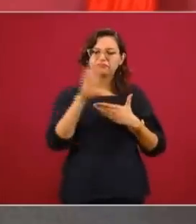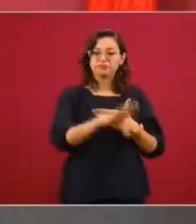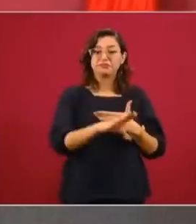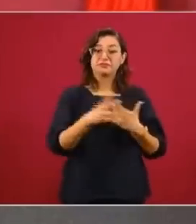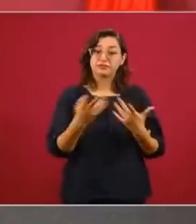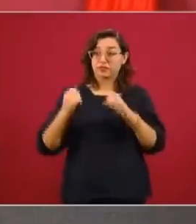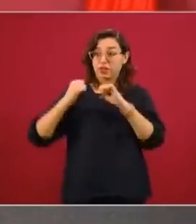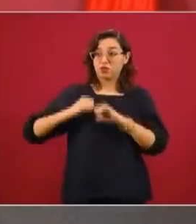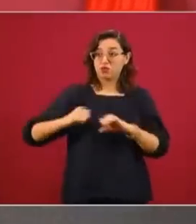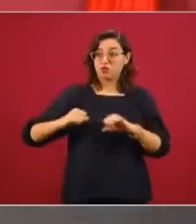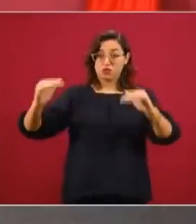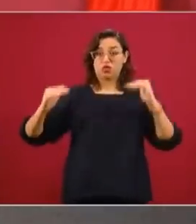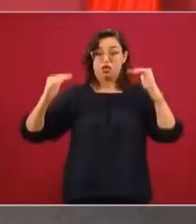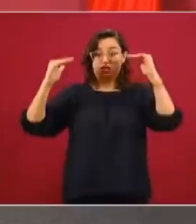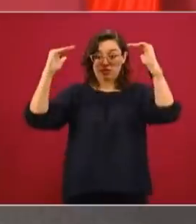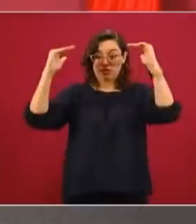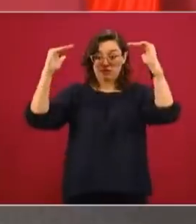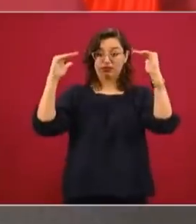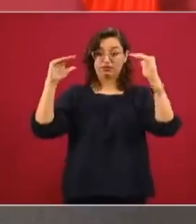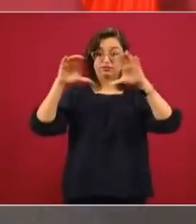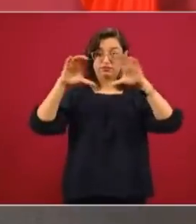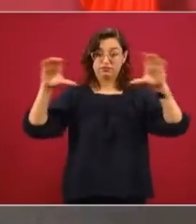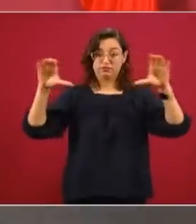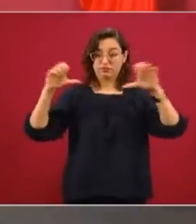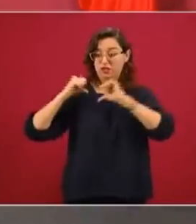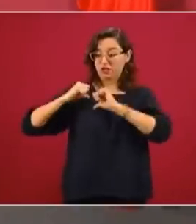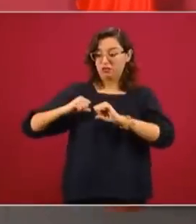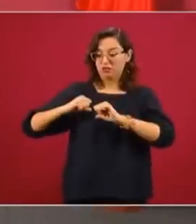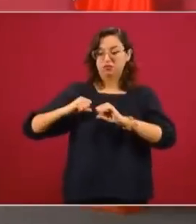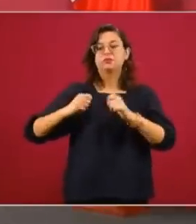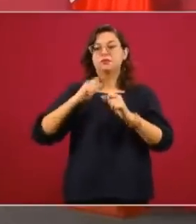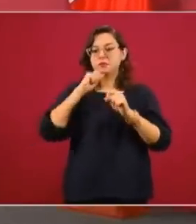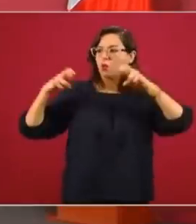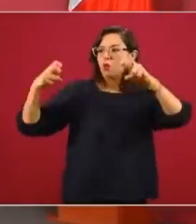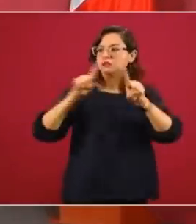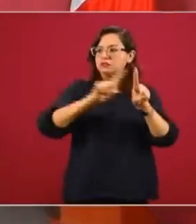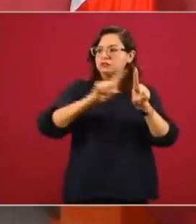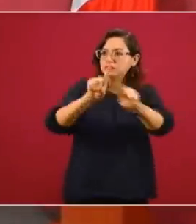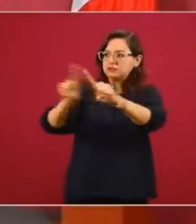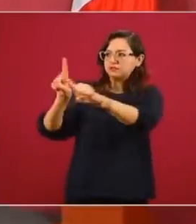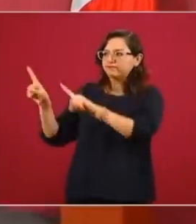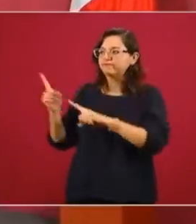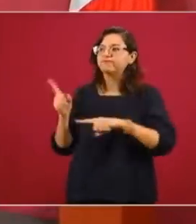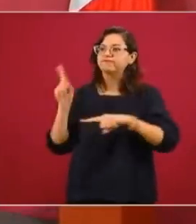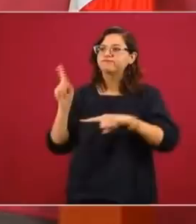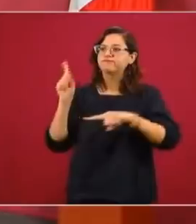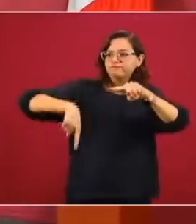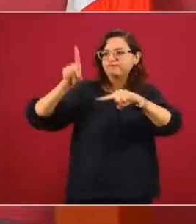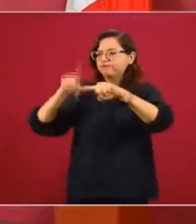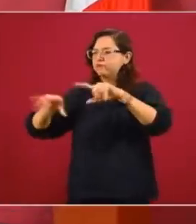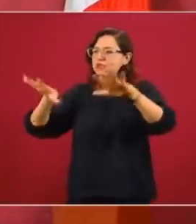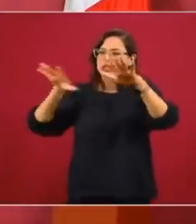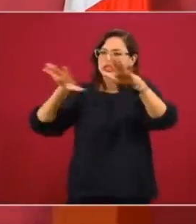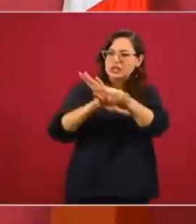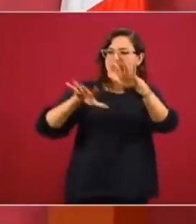Arriba también ya ha habido cambios de ministros, porque el